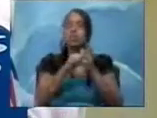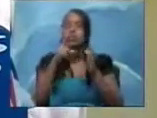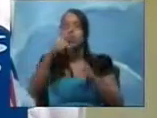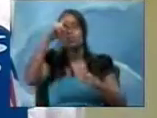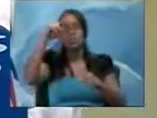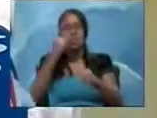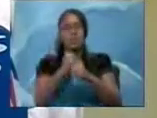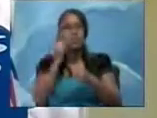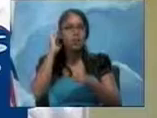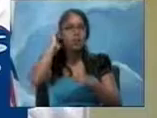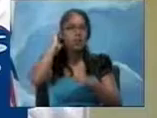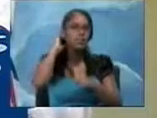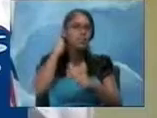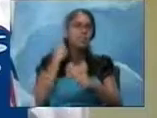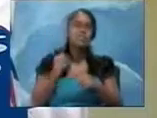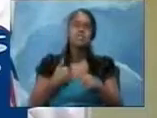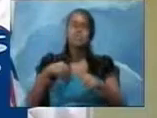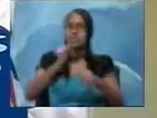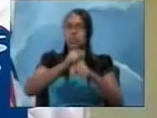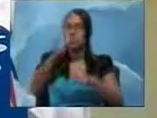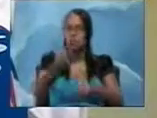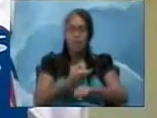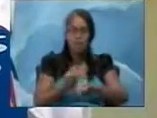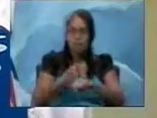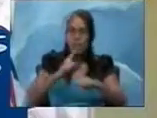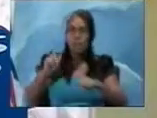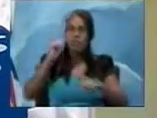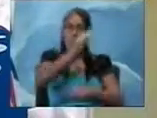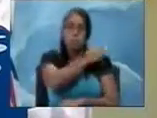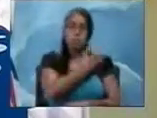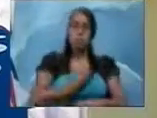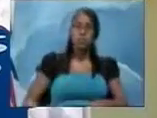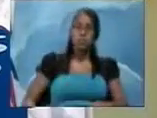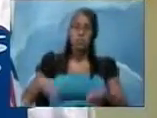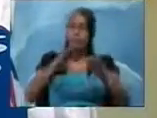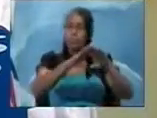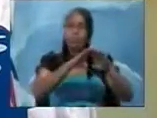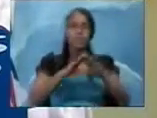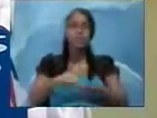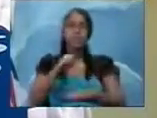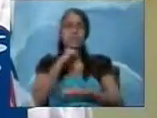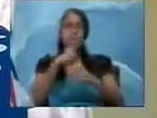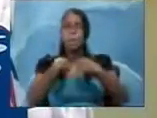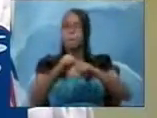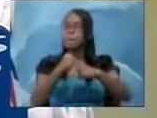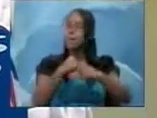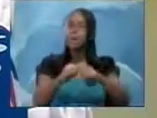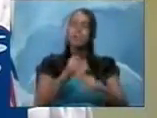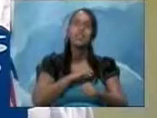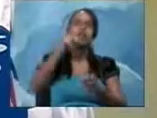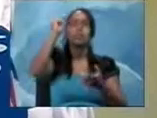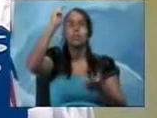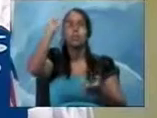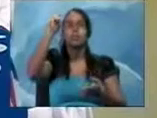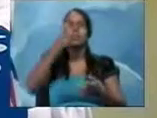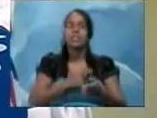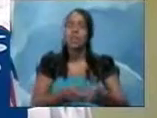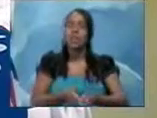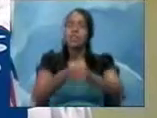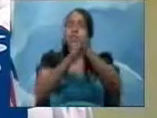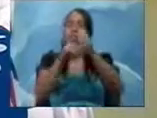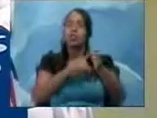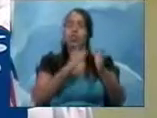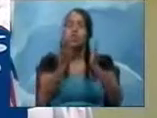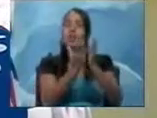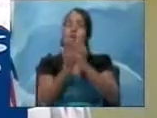un presidente si usted es gobernante si es alcalde si es ministro si eres barrendero si eres profesor si eres director de escuela de